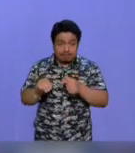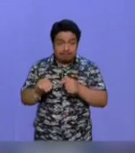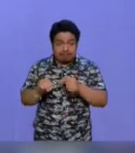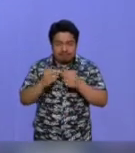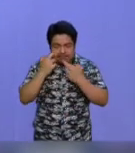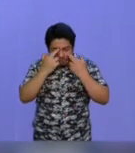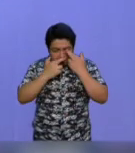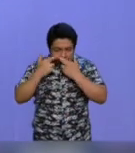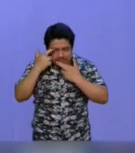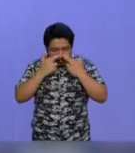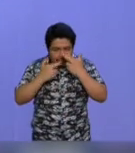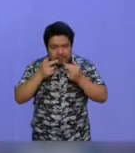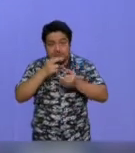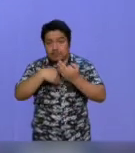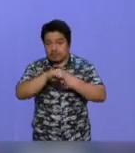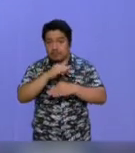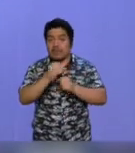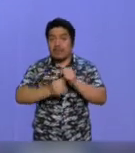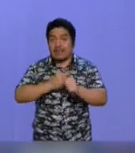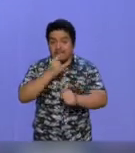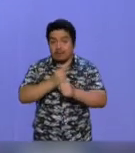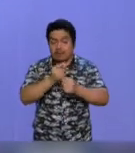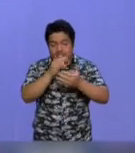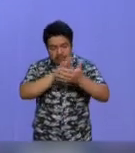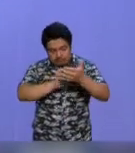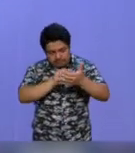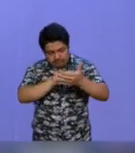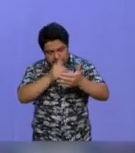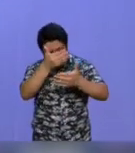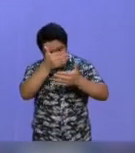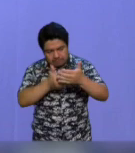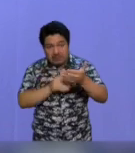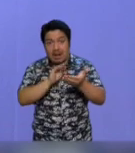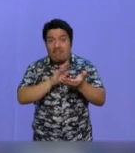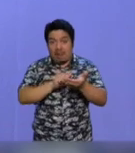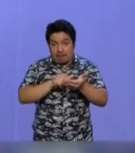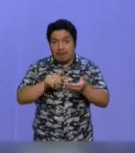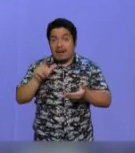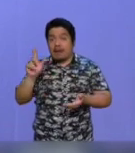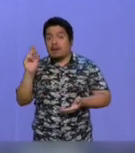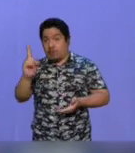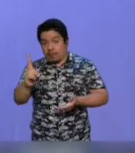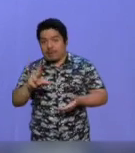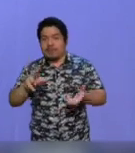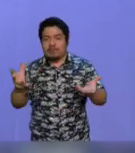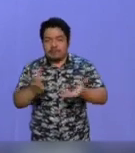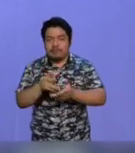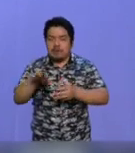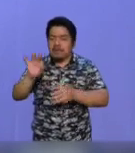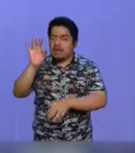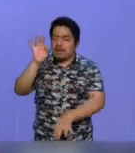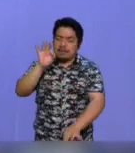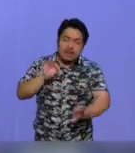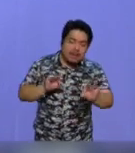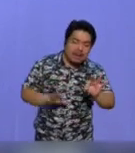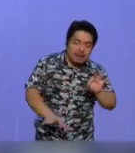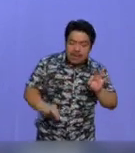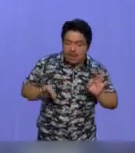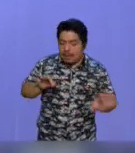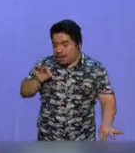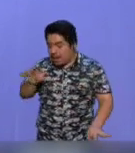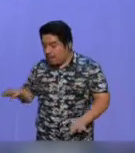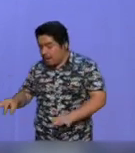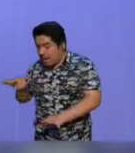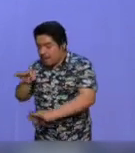realizó la verificación de las medidas de seguridad que tienen las boletas y actas que utilizaremos el domingo próximo. Al azar, extrajeron una boleta de cada